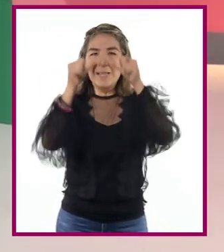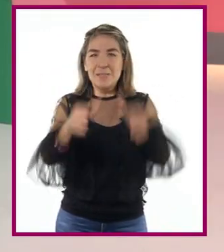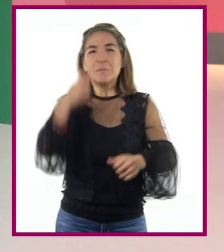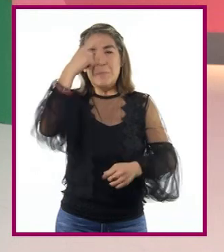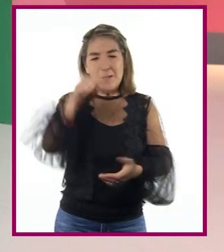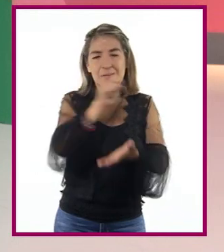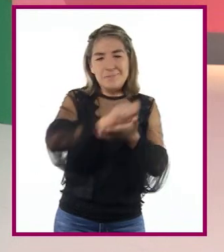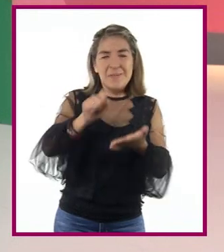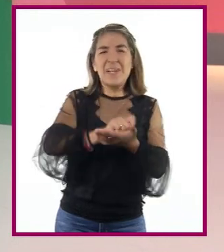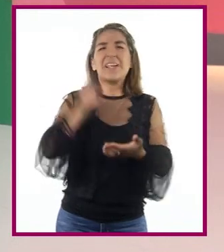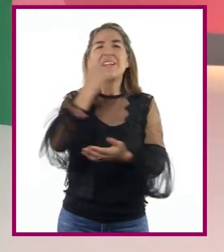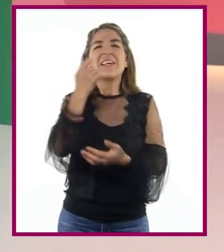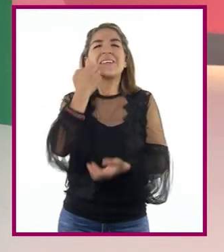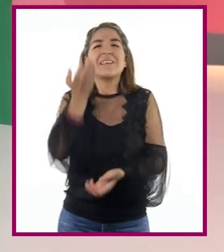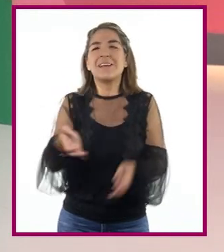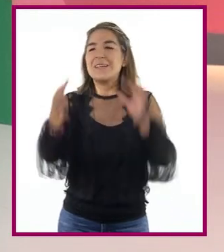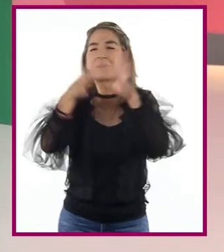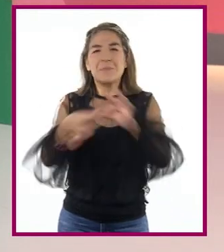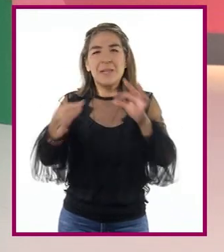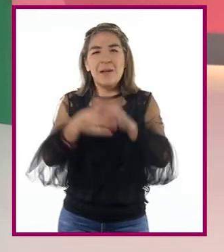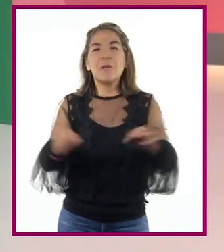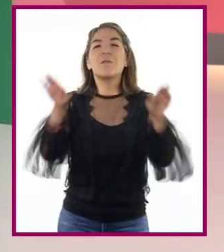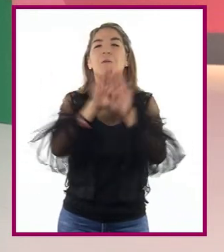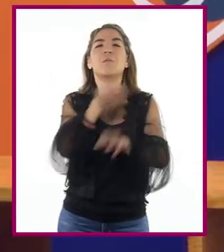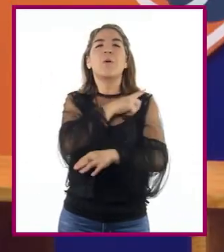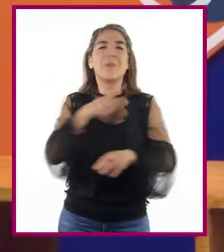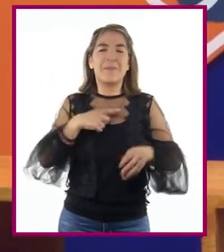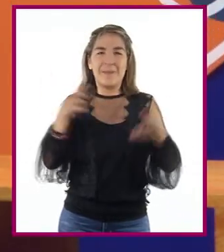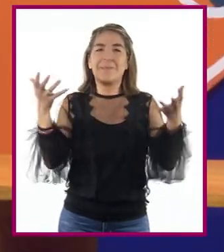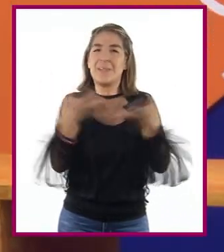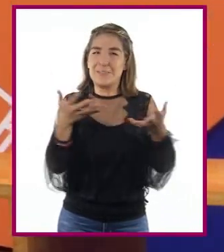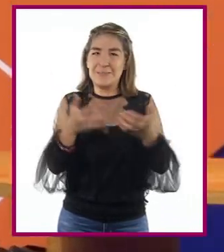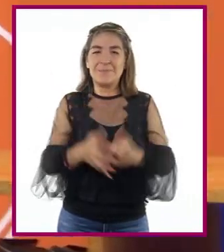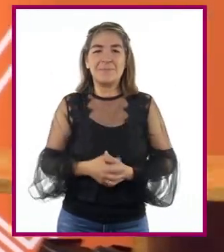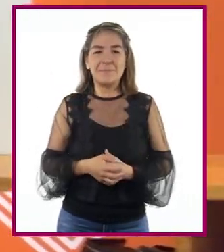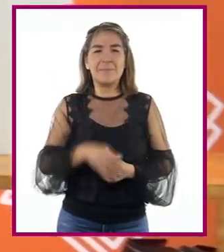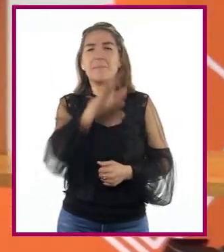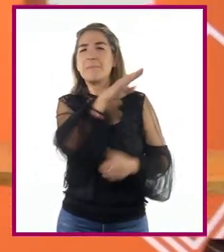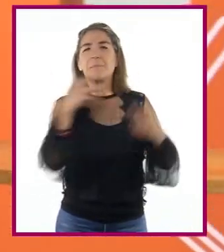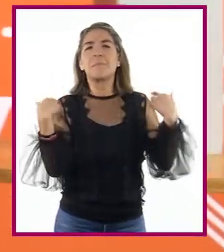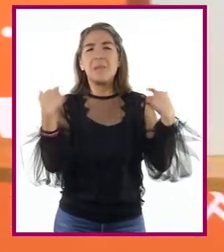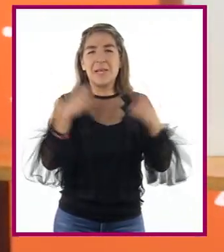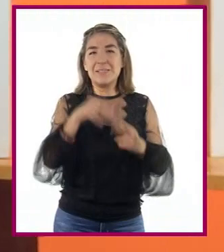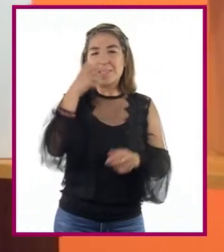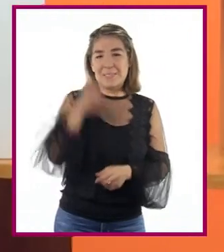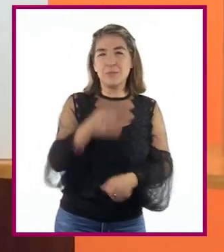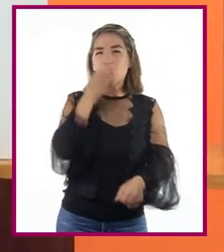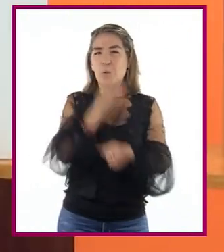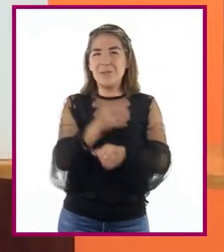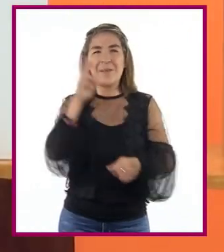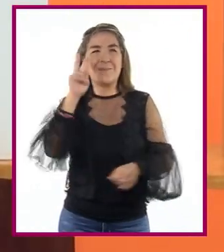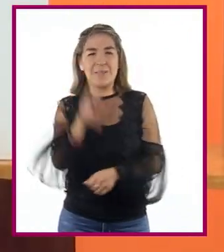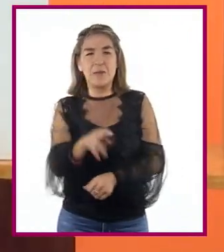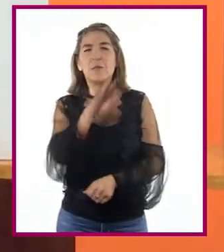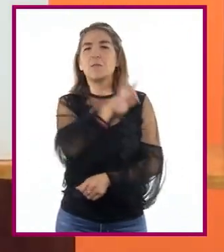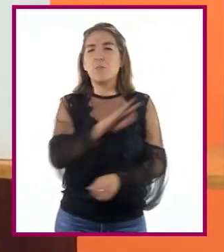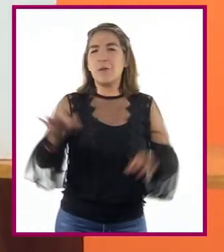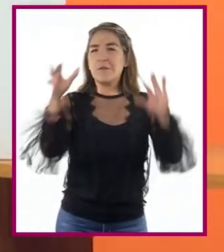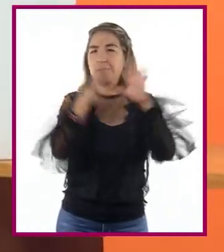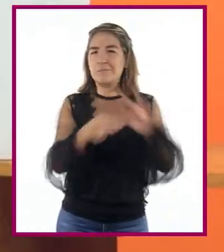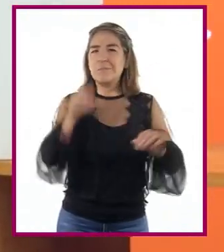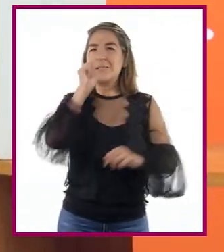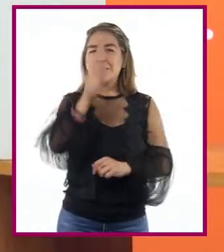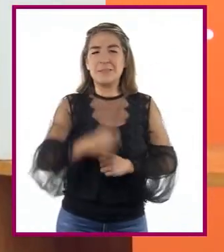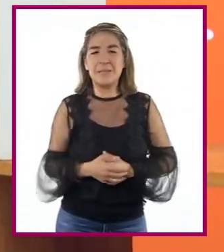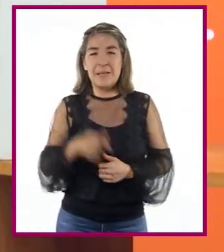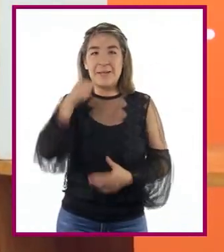a decir y en cómo es que debemos hacerlo. Profesora Montserrat, después de todo lo que hemos visto, podemos decir entonces